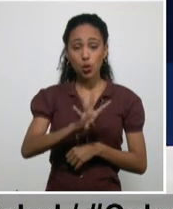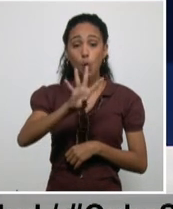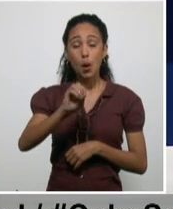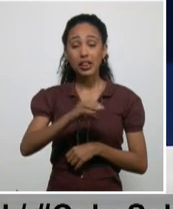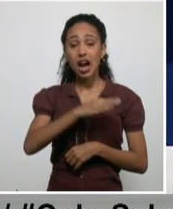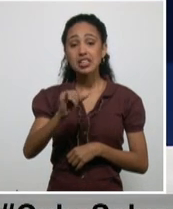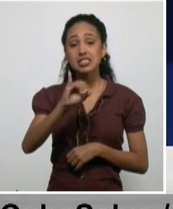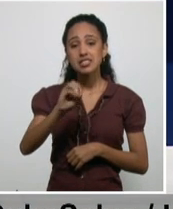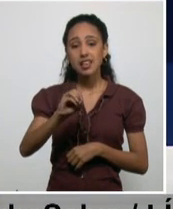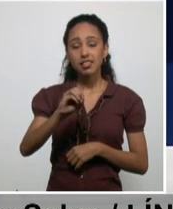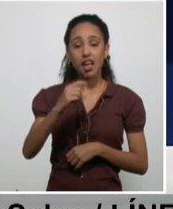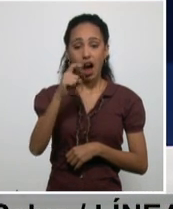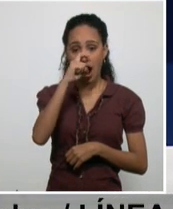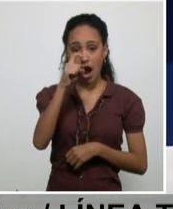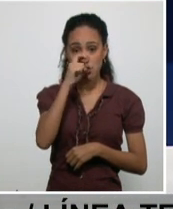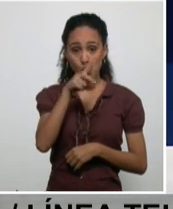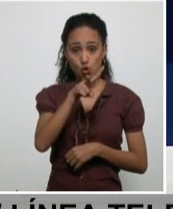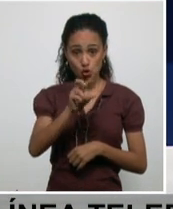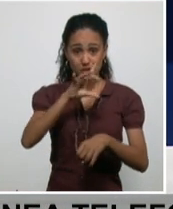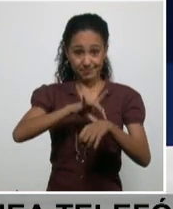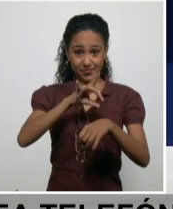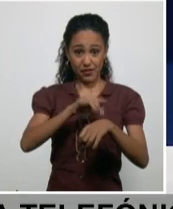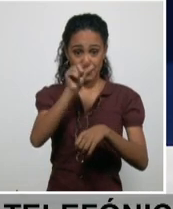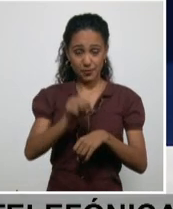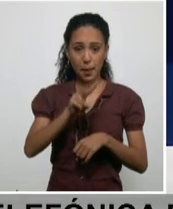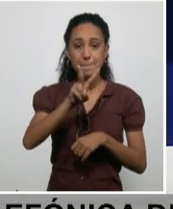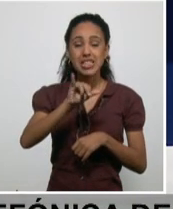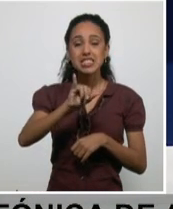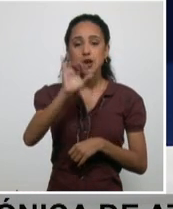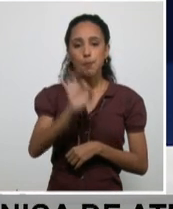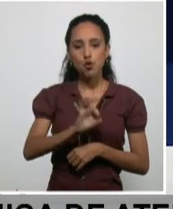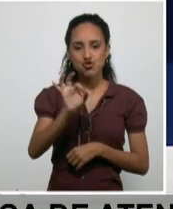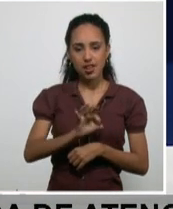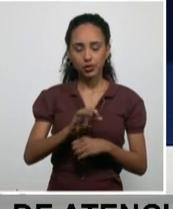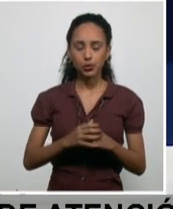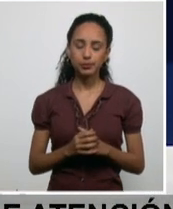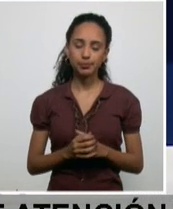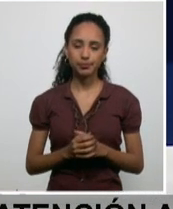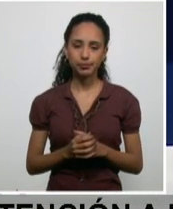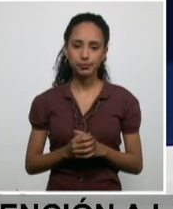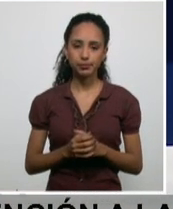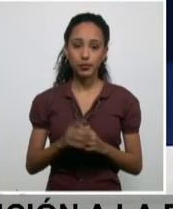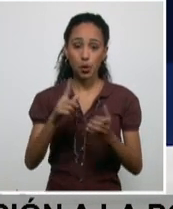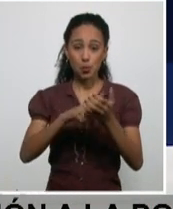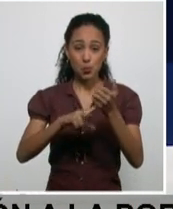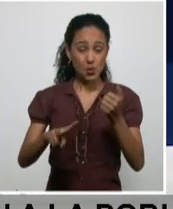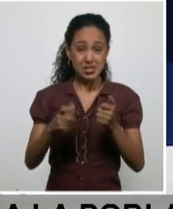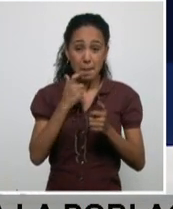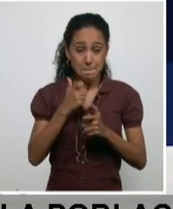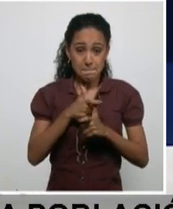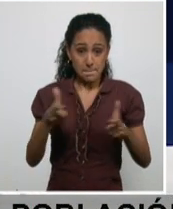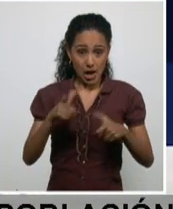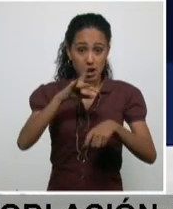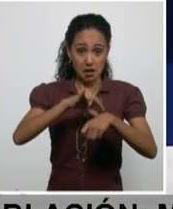años con 12 casos, el 26%. Las provincias más